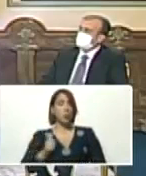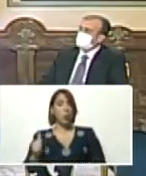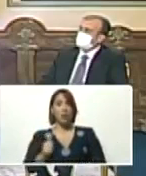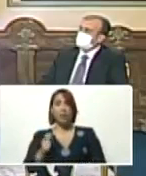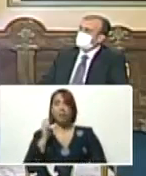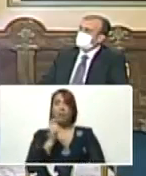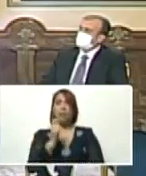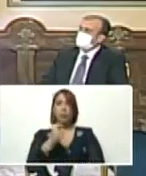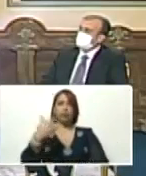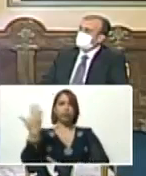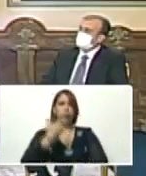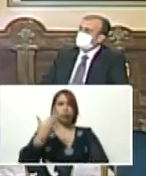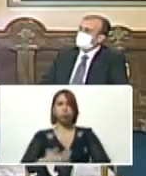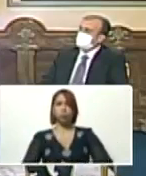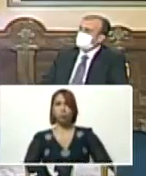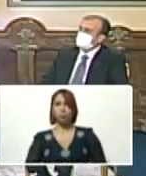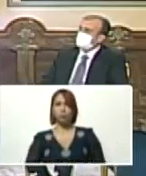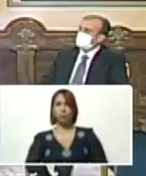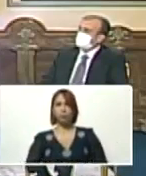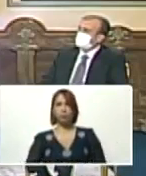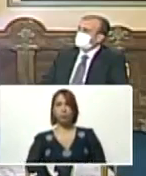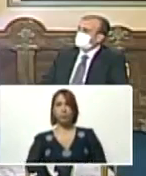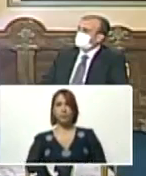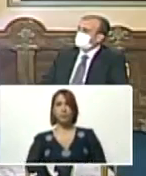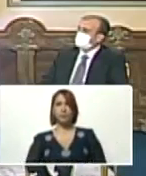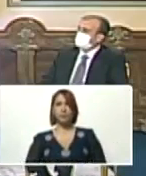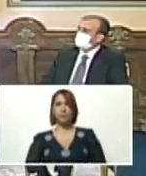de sanciones.